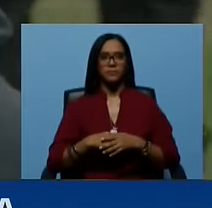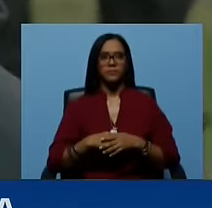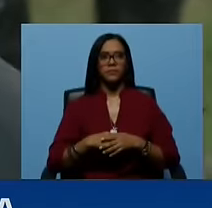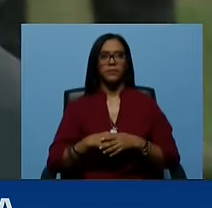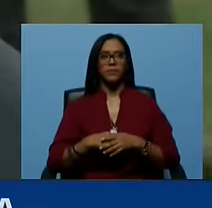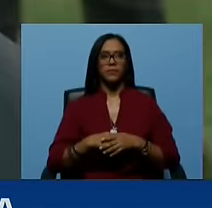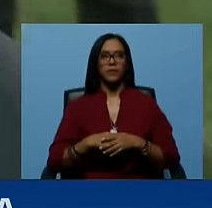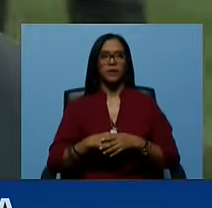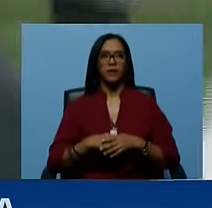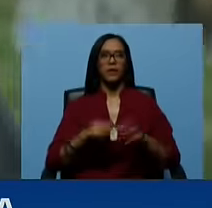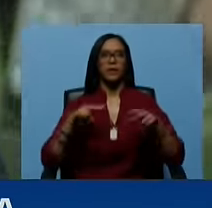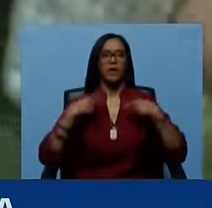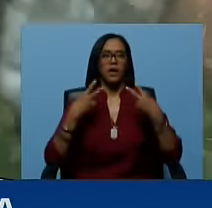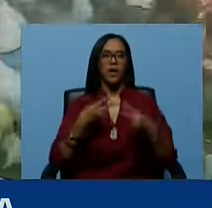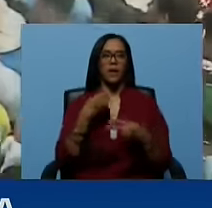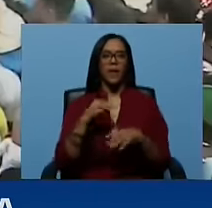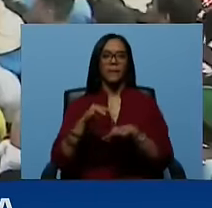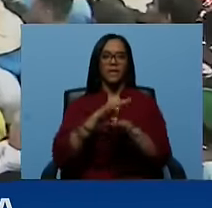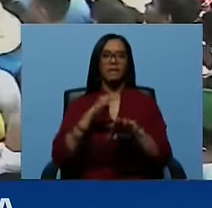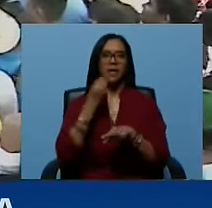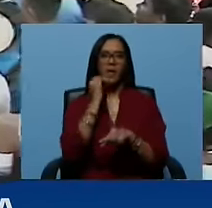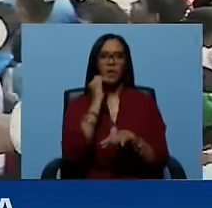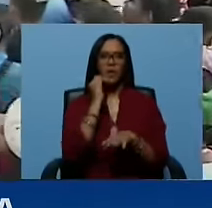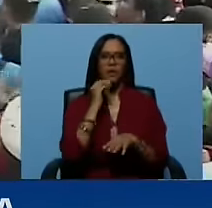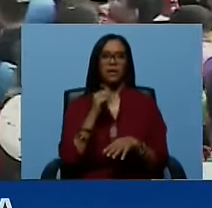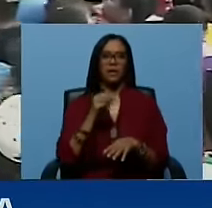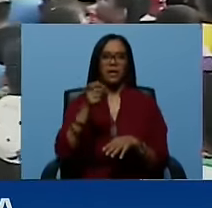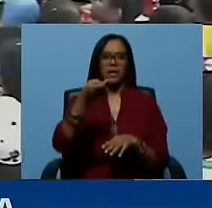La nueva ministra de la Juventud, Grecia.